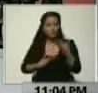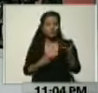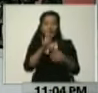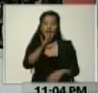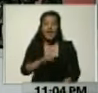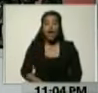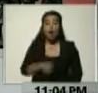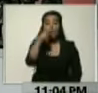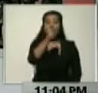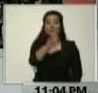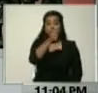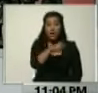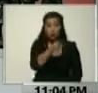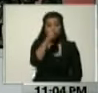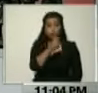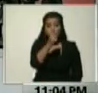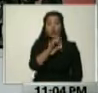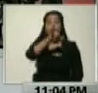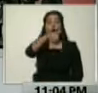19 Street,